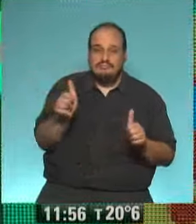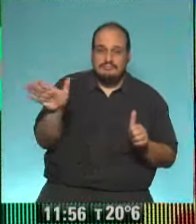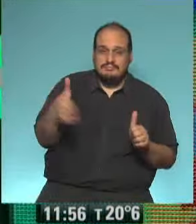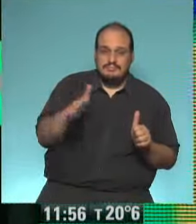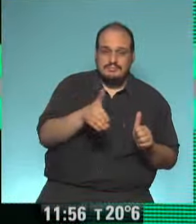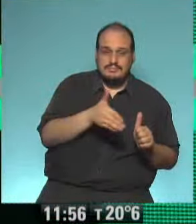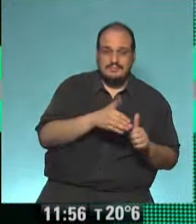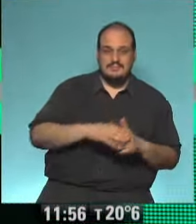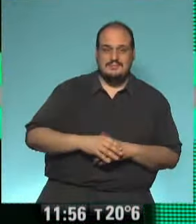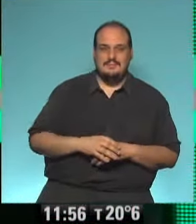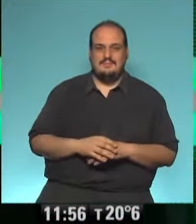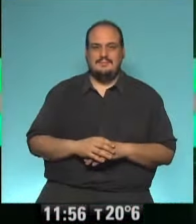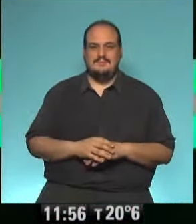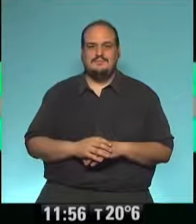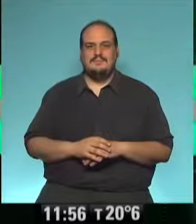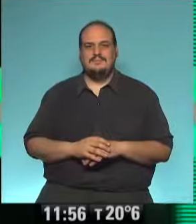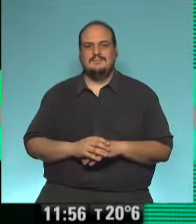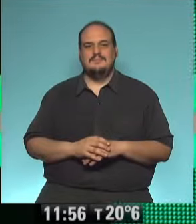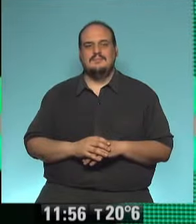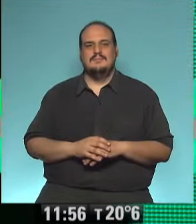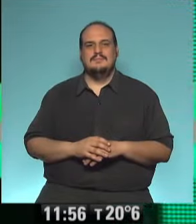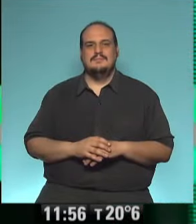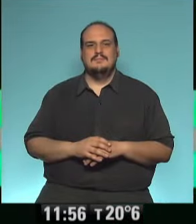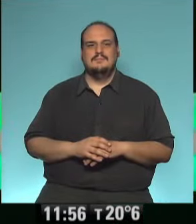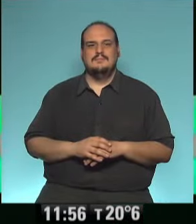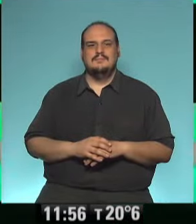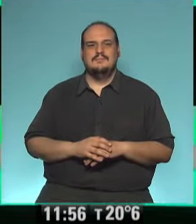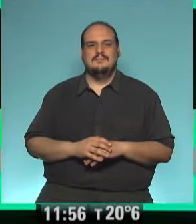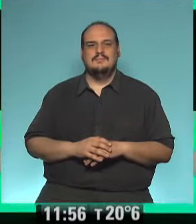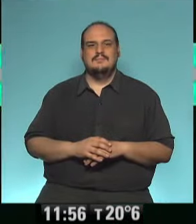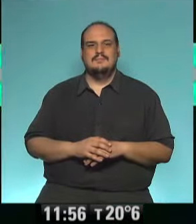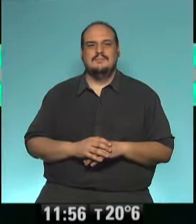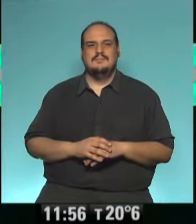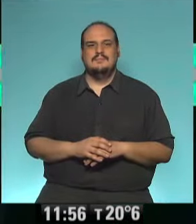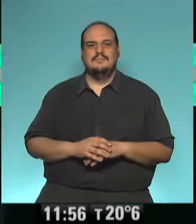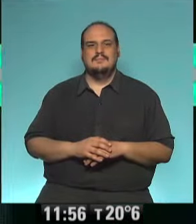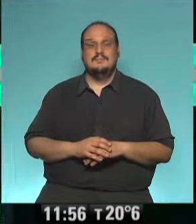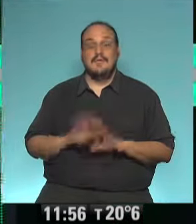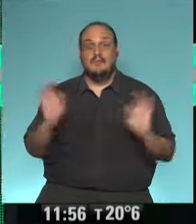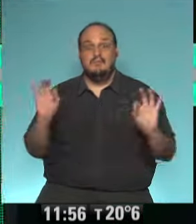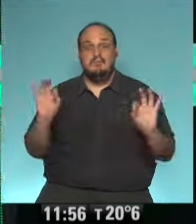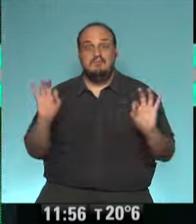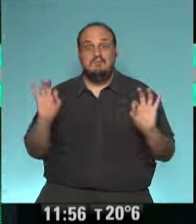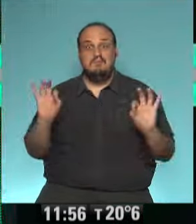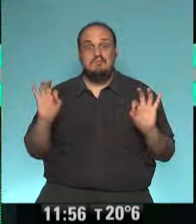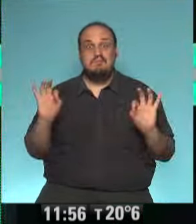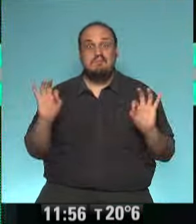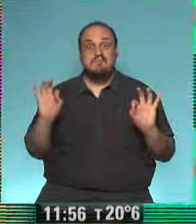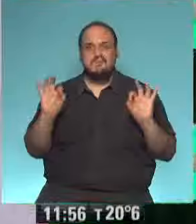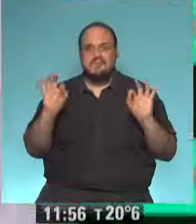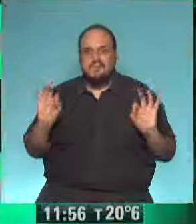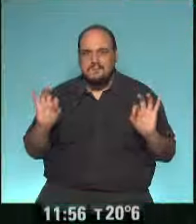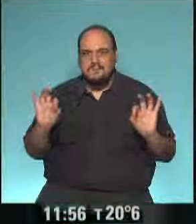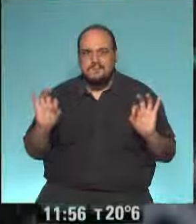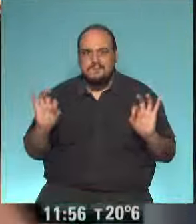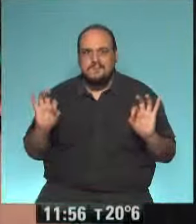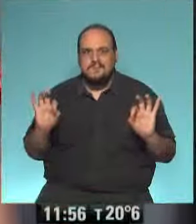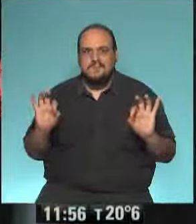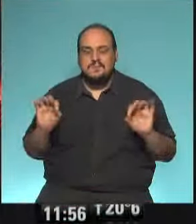tocarnos. Sí, no me toco la cara y no toco a nadie. Un poco más, un poco más. Vengo, vengo. Un poco más, un poco más. ¿Ya está? Bien, ahí estamos.